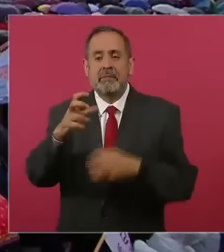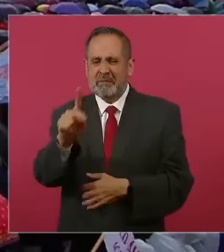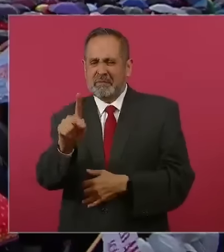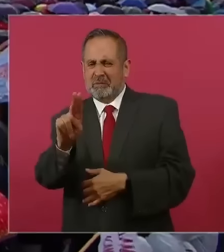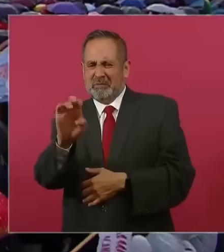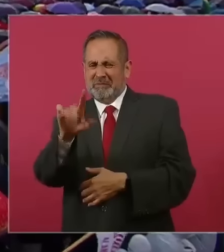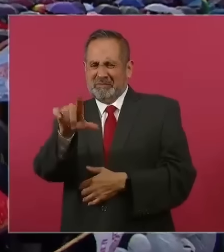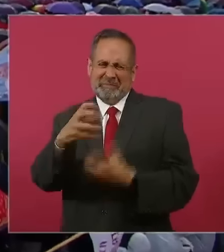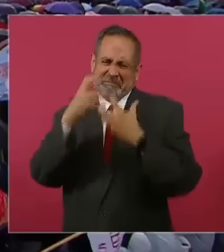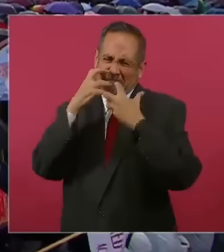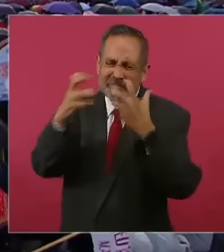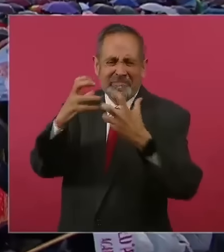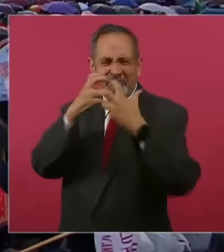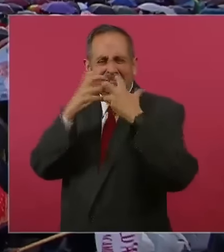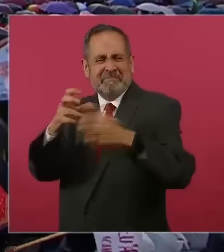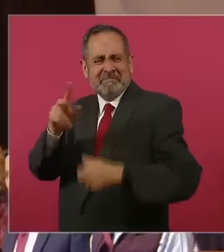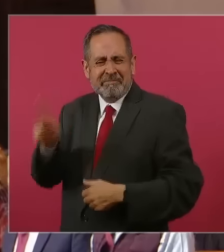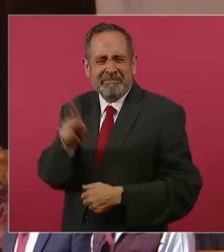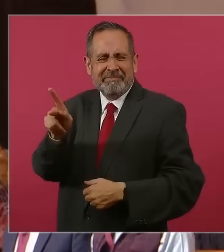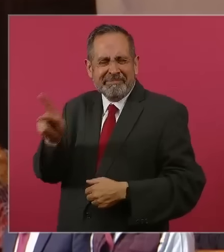¡Muchas veces!